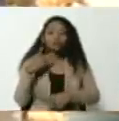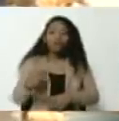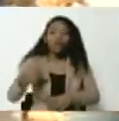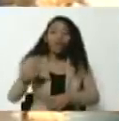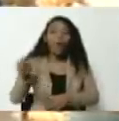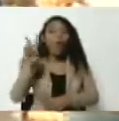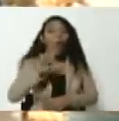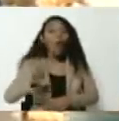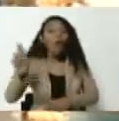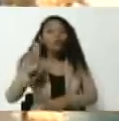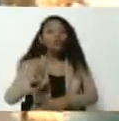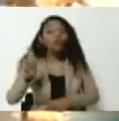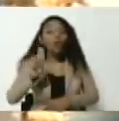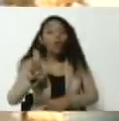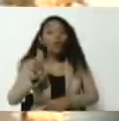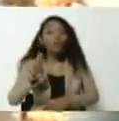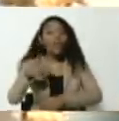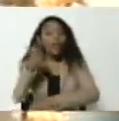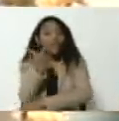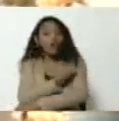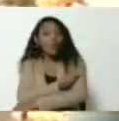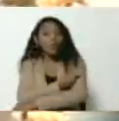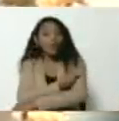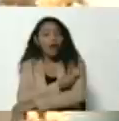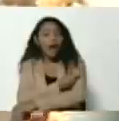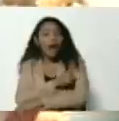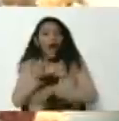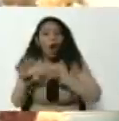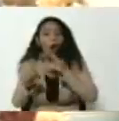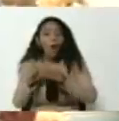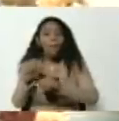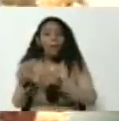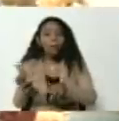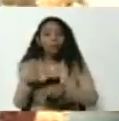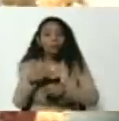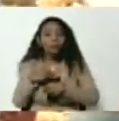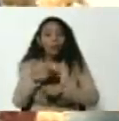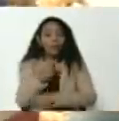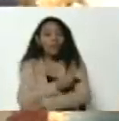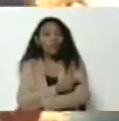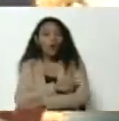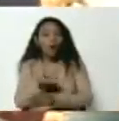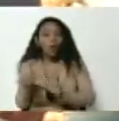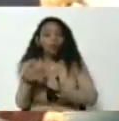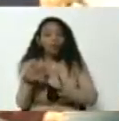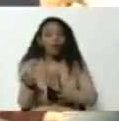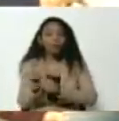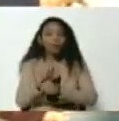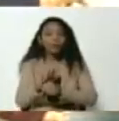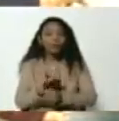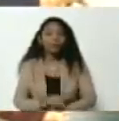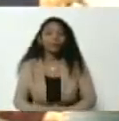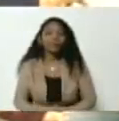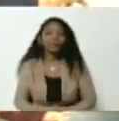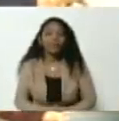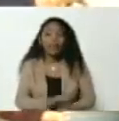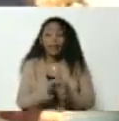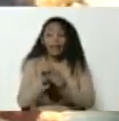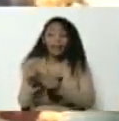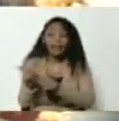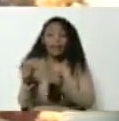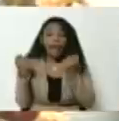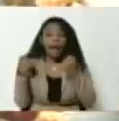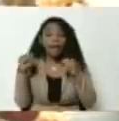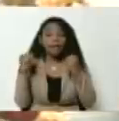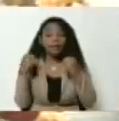uso de las vacunas, la compra y adquisición de las vacunas contra COVID-19. He allí el